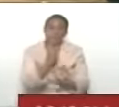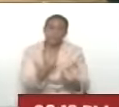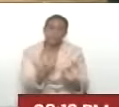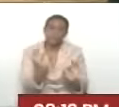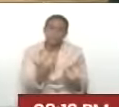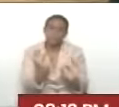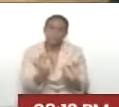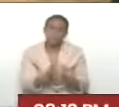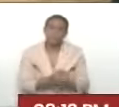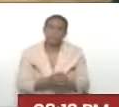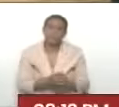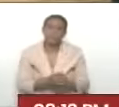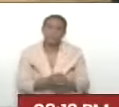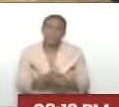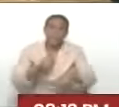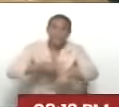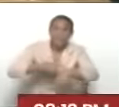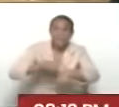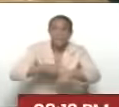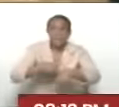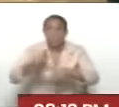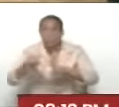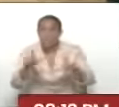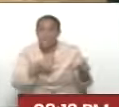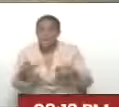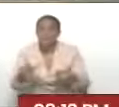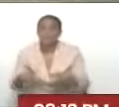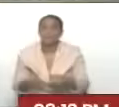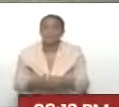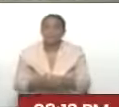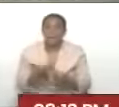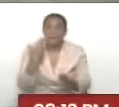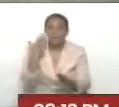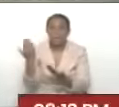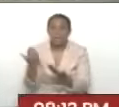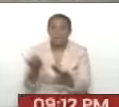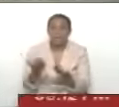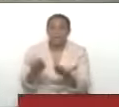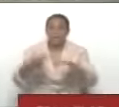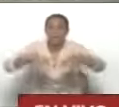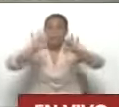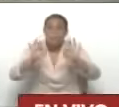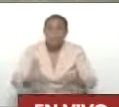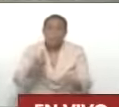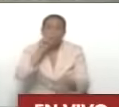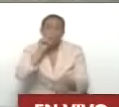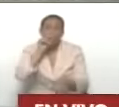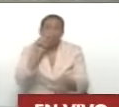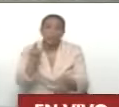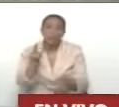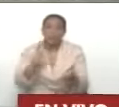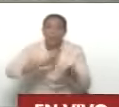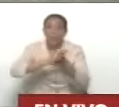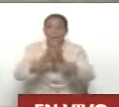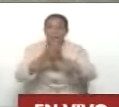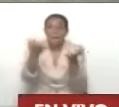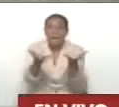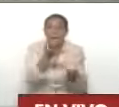No me dio chance de tener los otros listos. Correcto. Este sería el jamón de pollo. Con una arepita caliente. Y